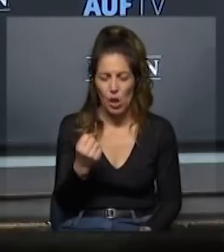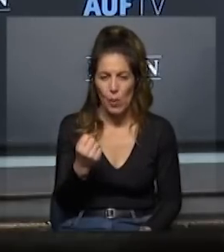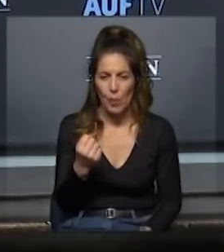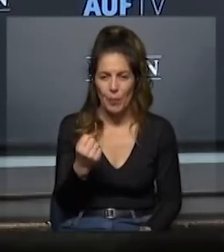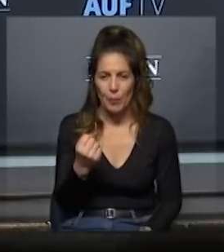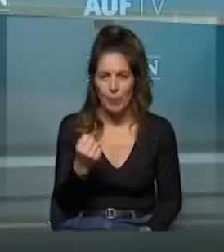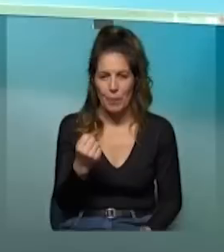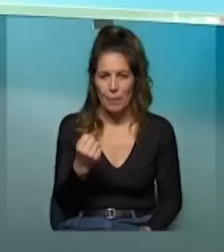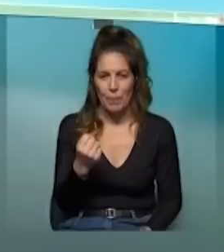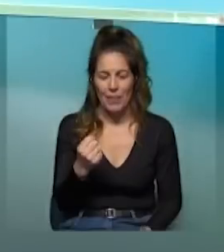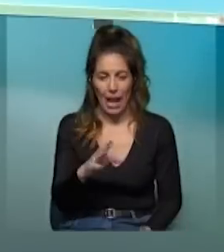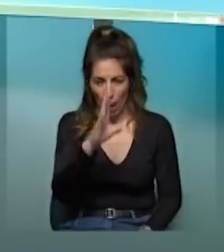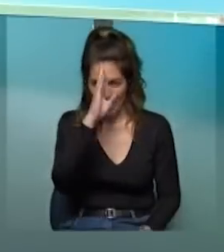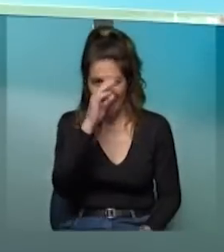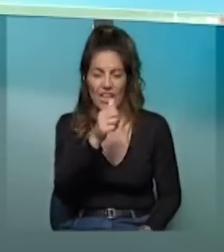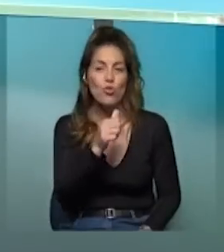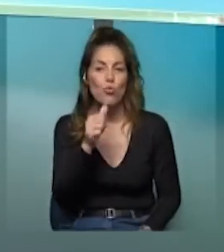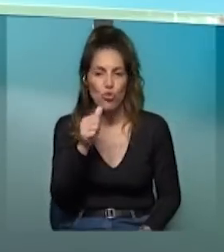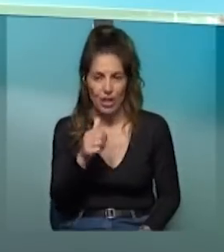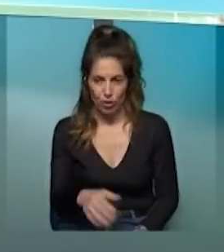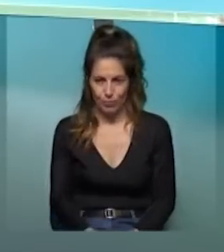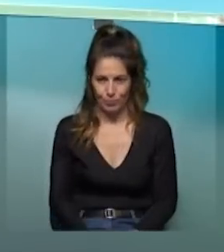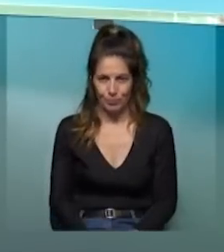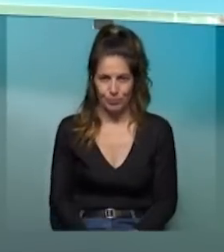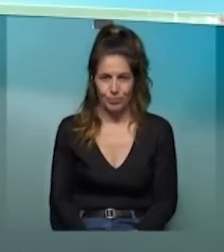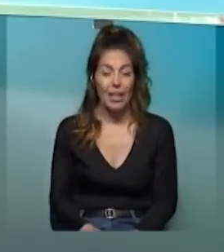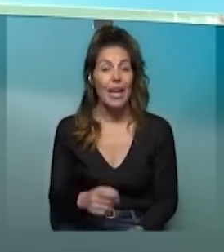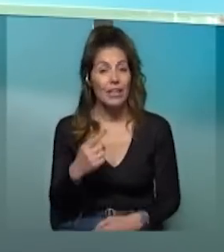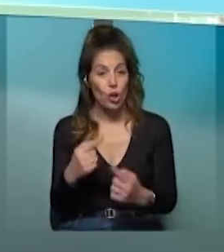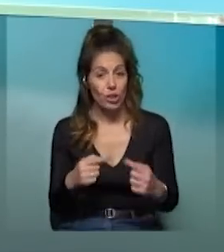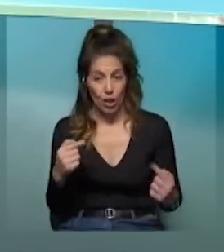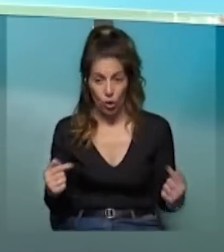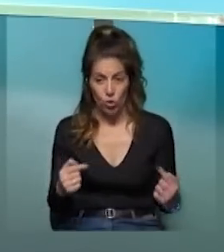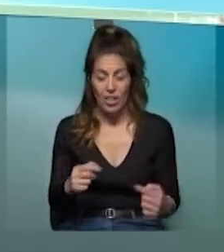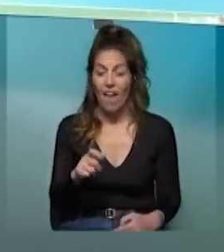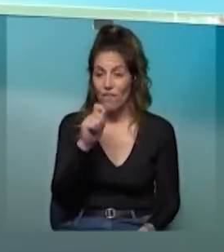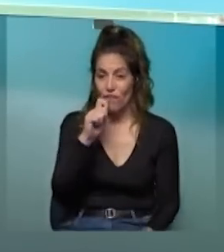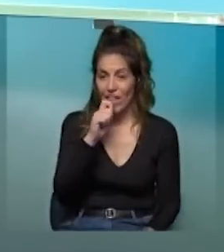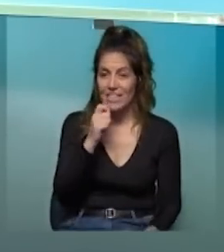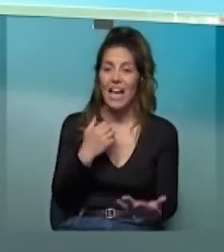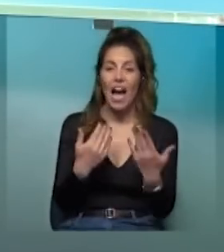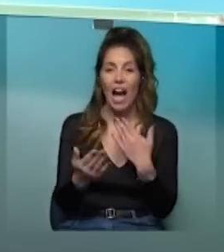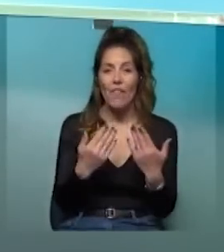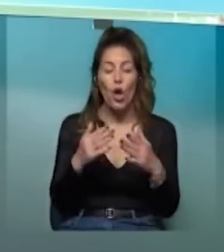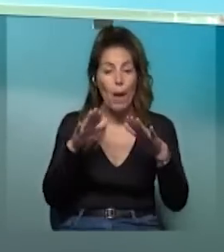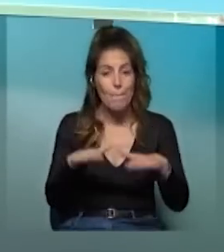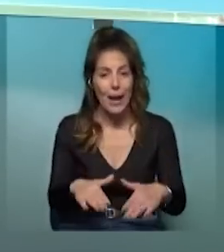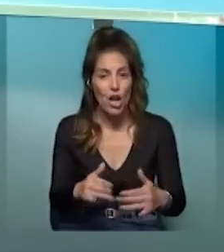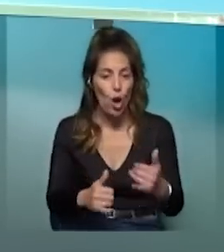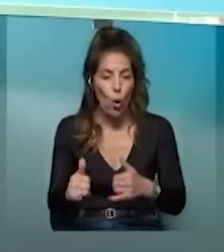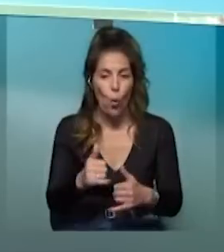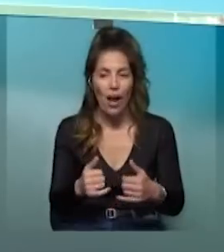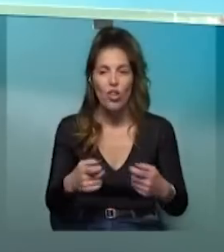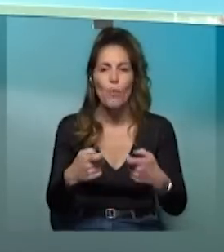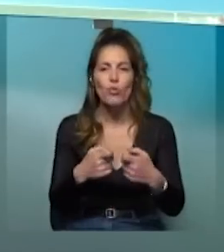importante aprender resolverlo y entre otras cosas bielsa también se refirió al paro de los futbolistas de